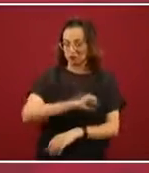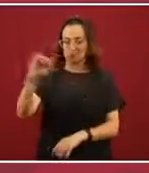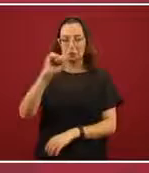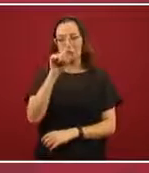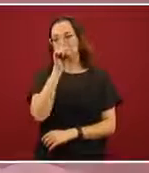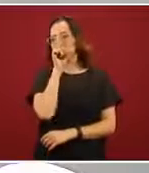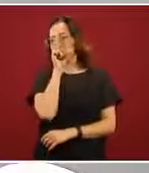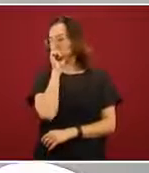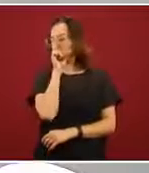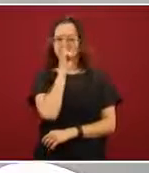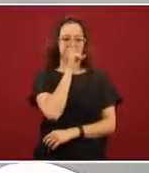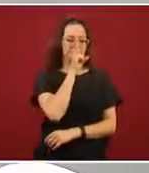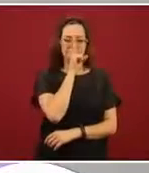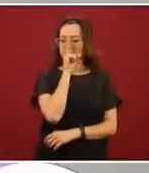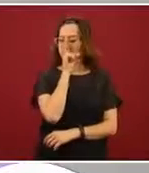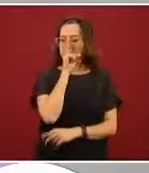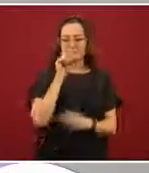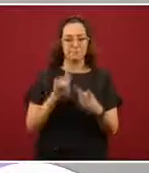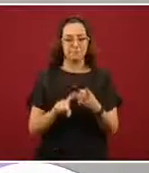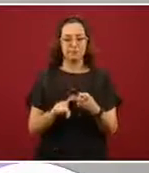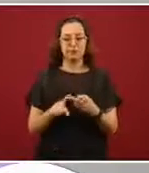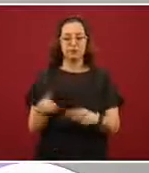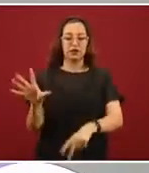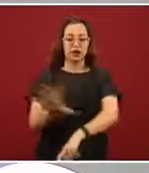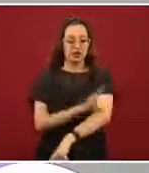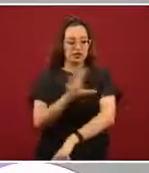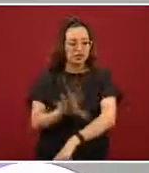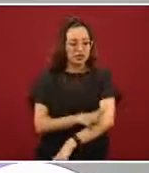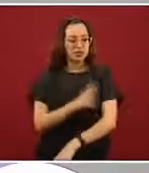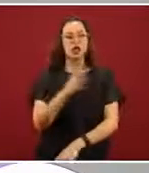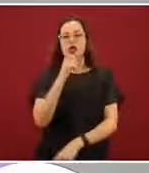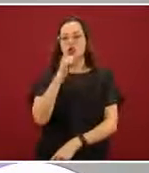no aumentando los energéticos,